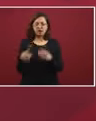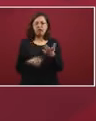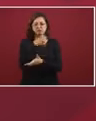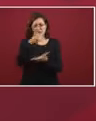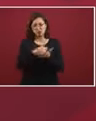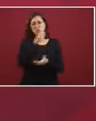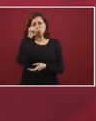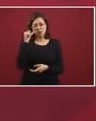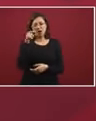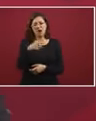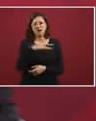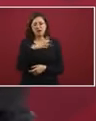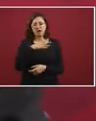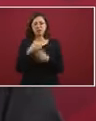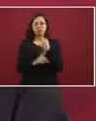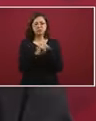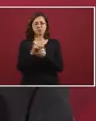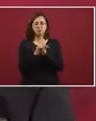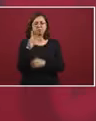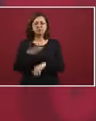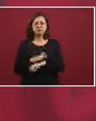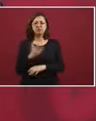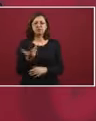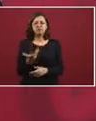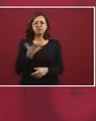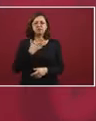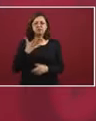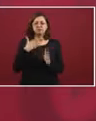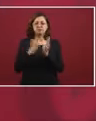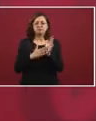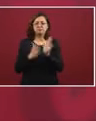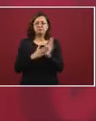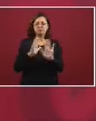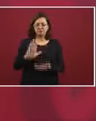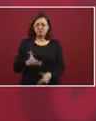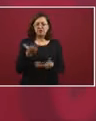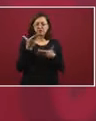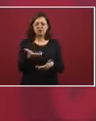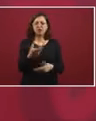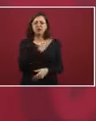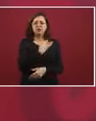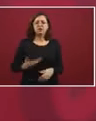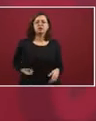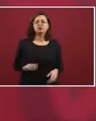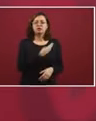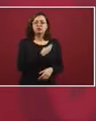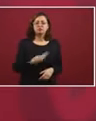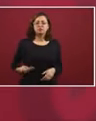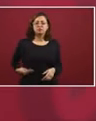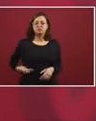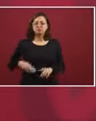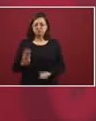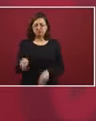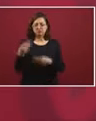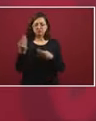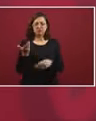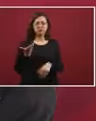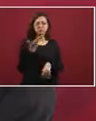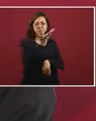Juárez. Incluso llevan algunos un oficio que les dan presidentes municipales para que pidan asilo.